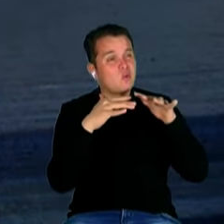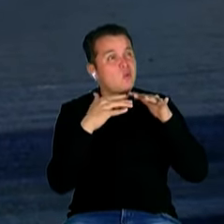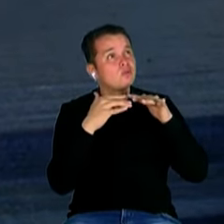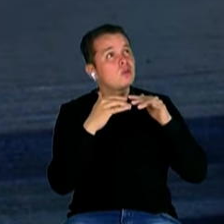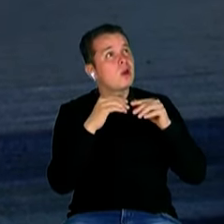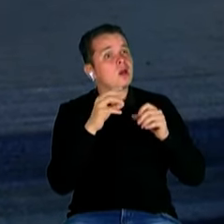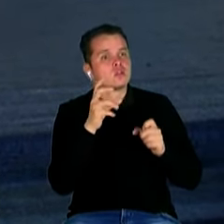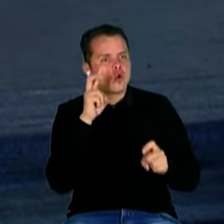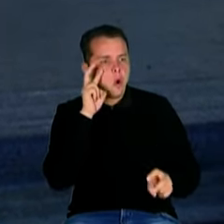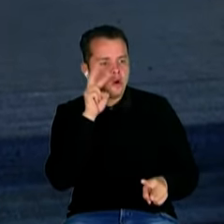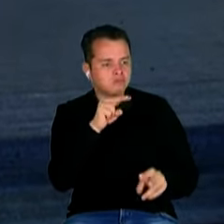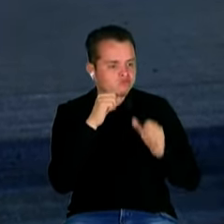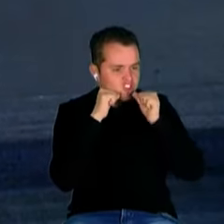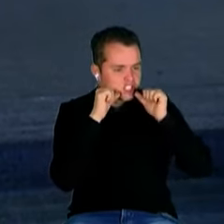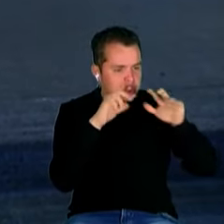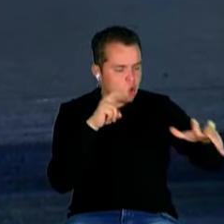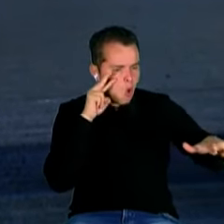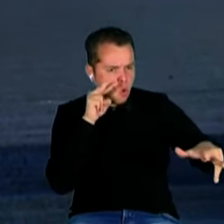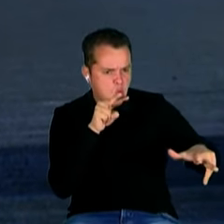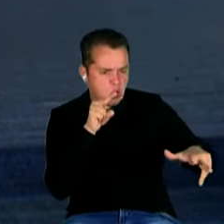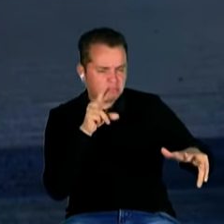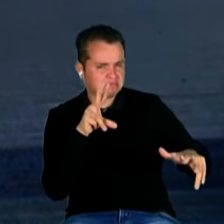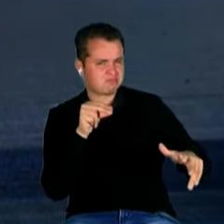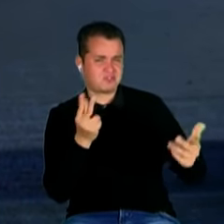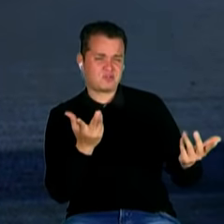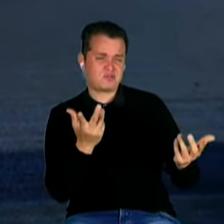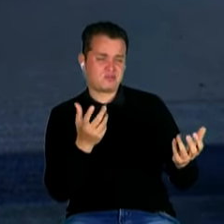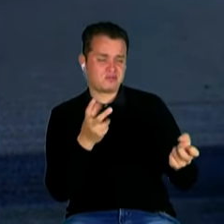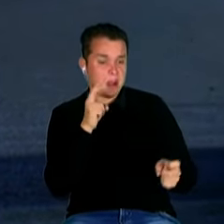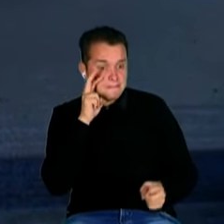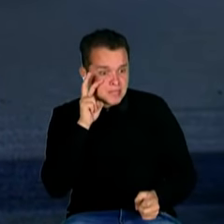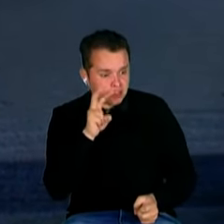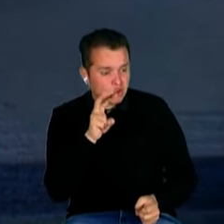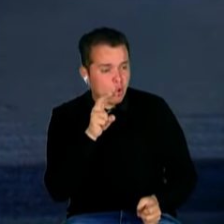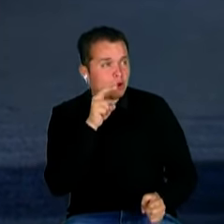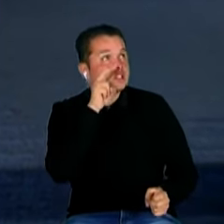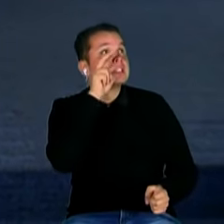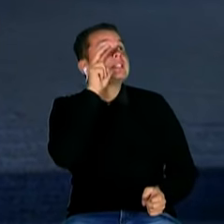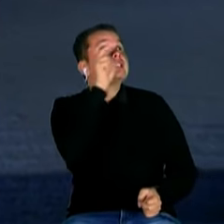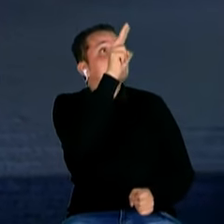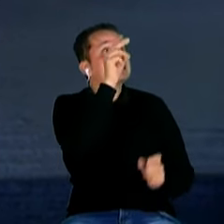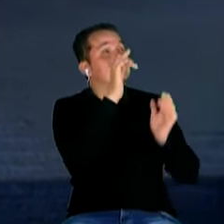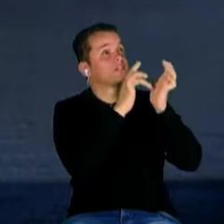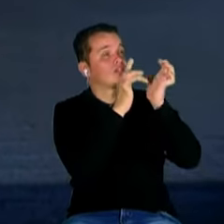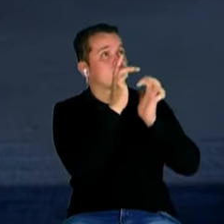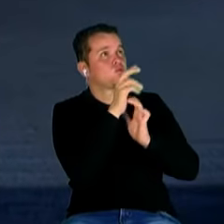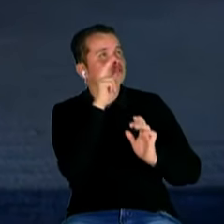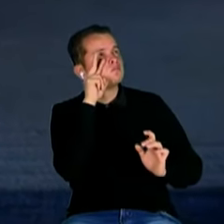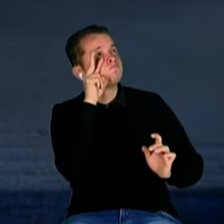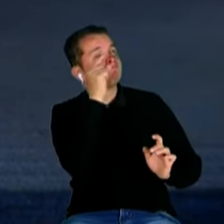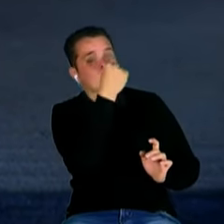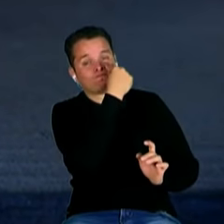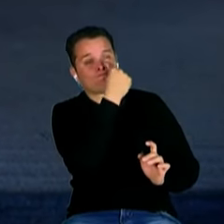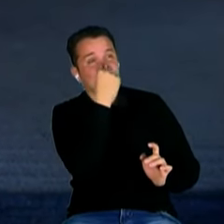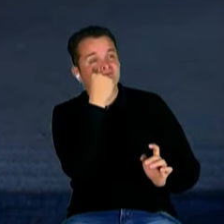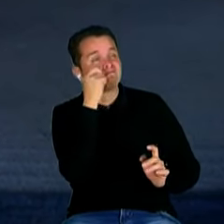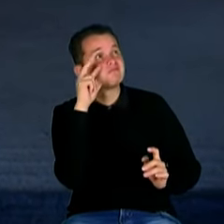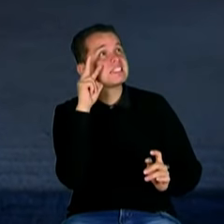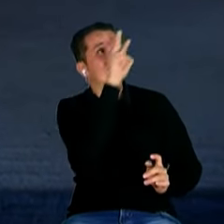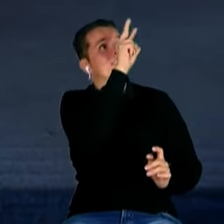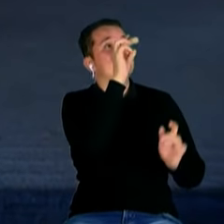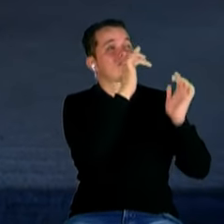quiero poner mis ojos en la bendición. Quiero poner mis ojos en ti, Jesús. En